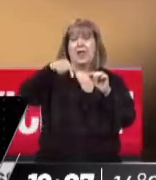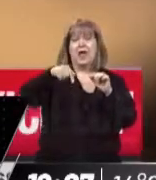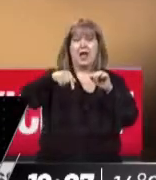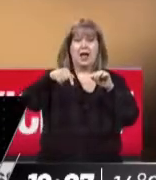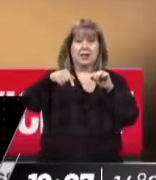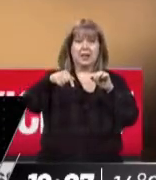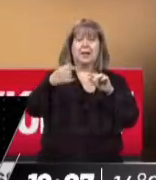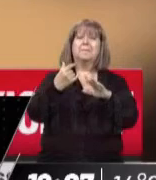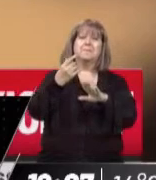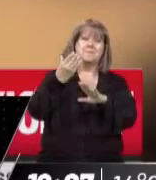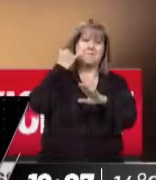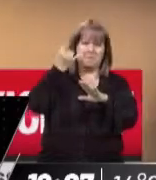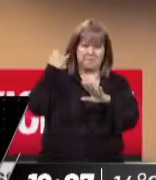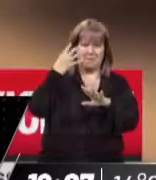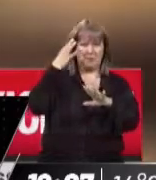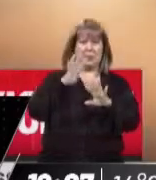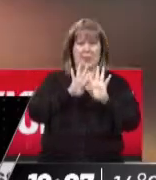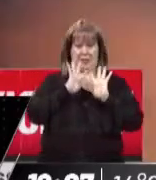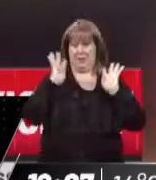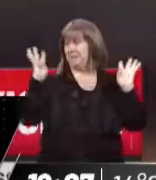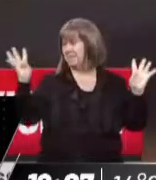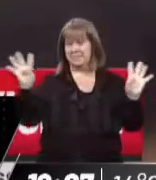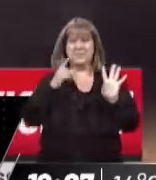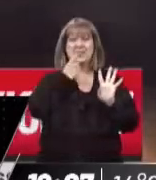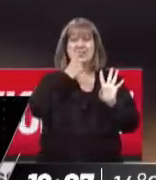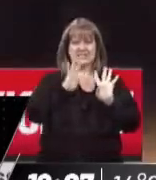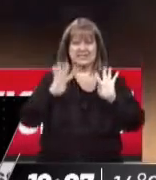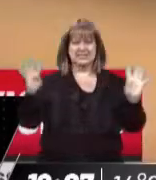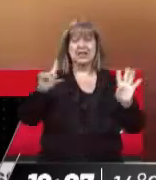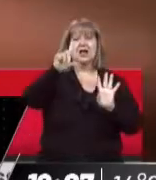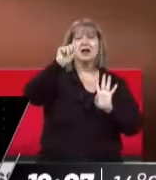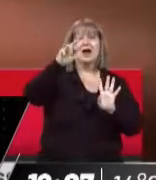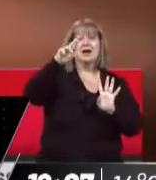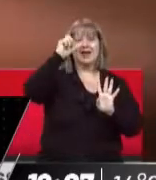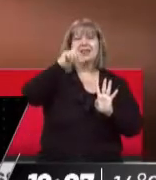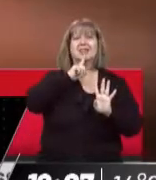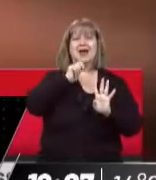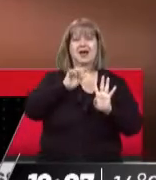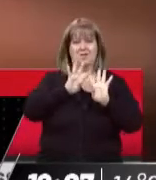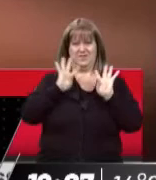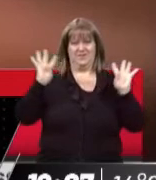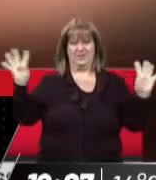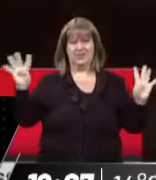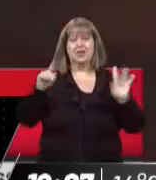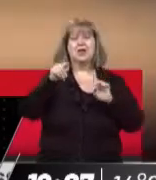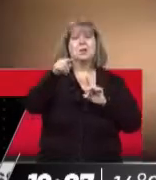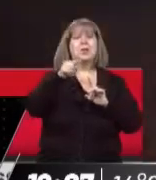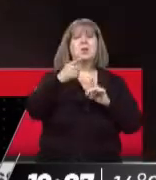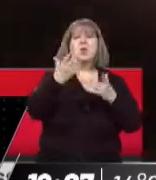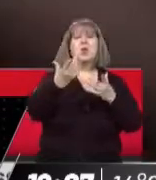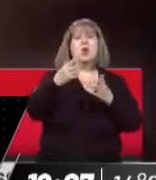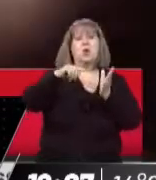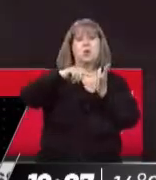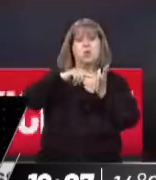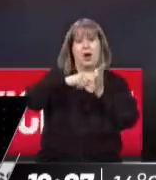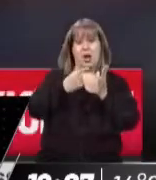de Larreta, ¿no? Que había Horacio Rodríguez Larreta. Claro, Horacio Rodríguez Larreta, que había colocado vallas a los alrededores